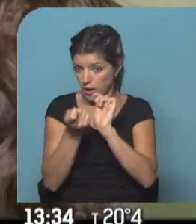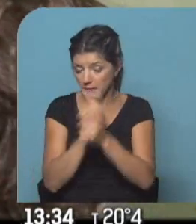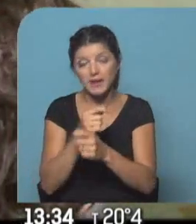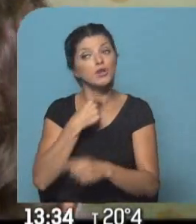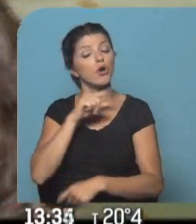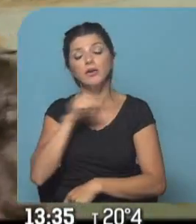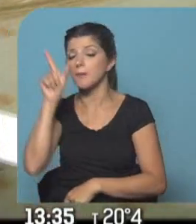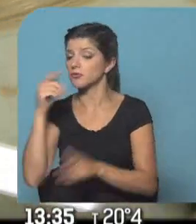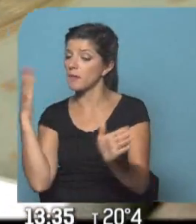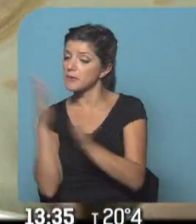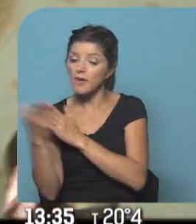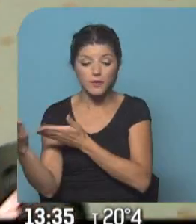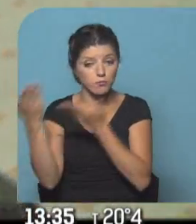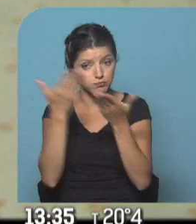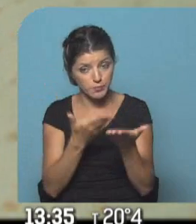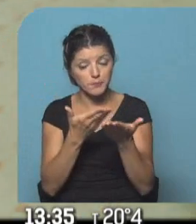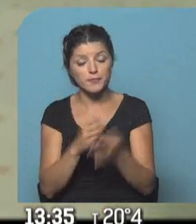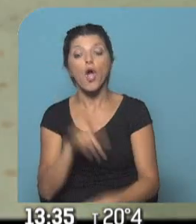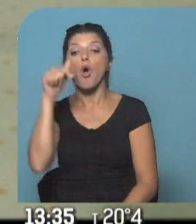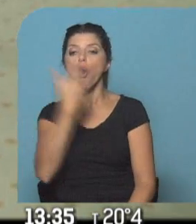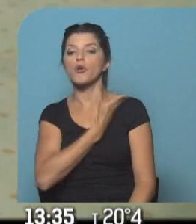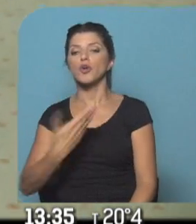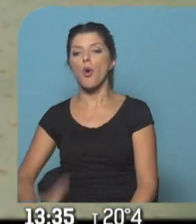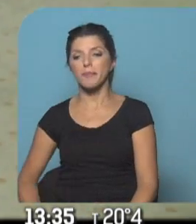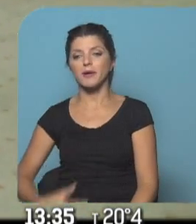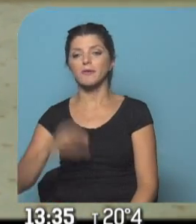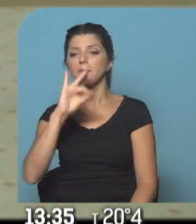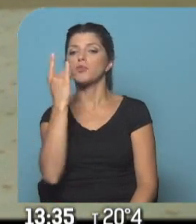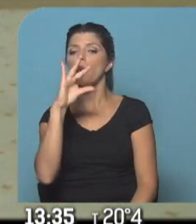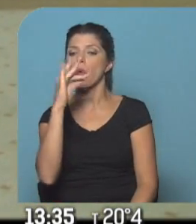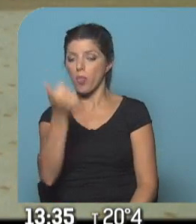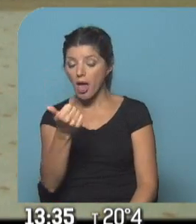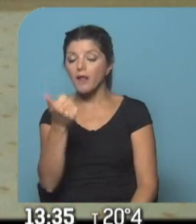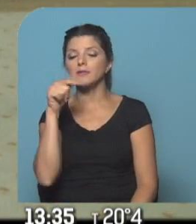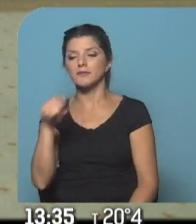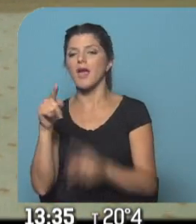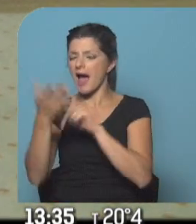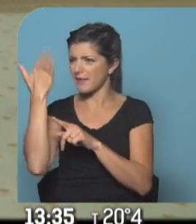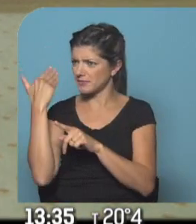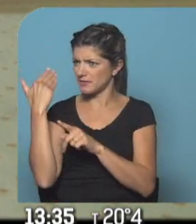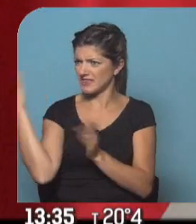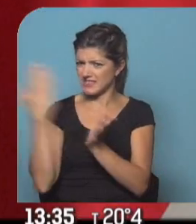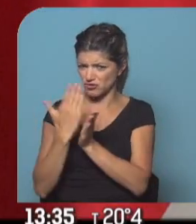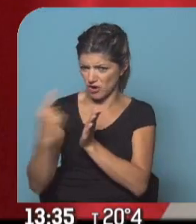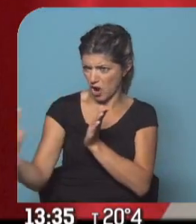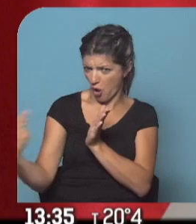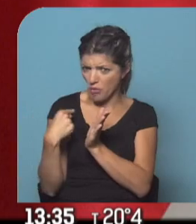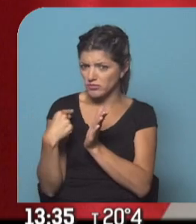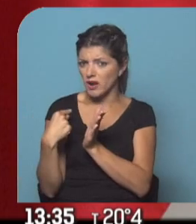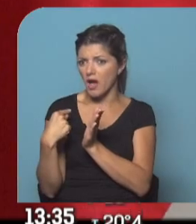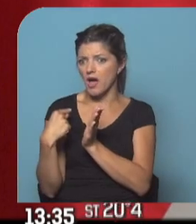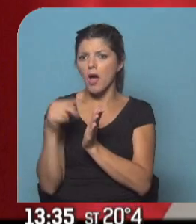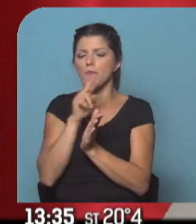el gobierno de Andrzej Duda acaba de rechazar las sanciones contra Polonia impulsadas por el Parlamento Europeo por no respetar